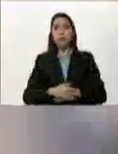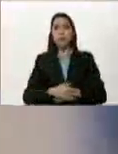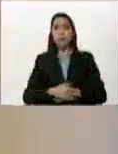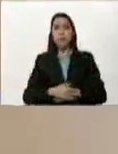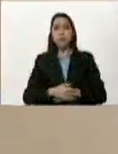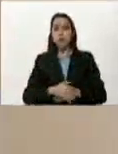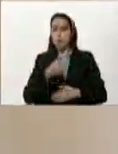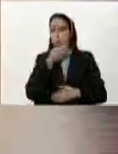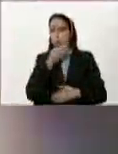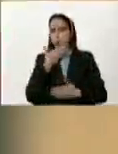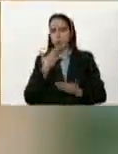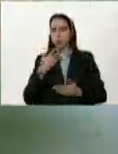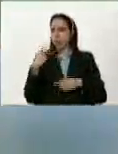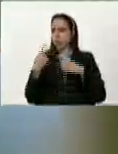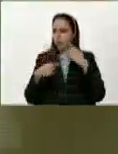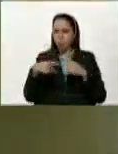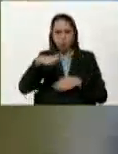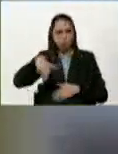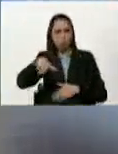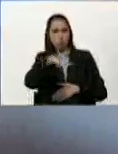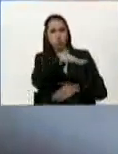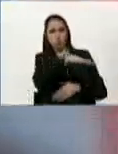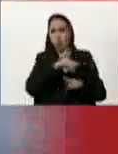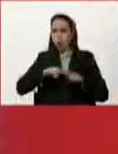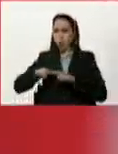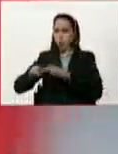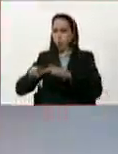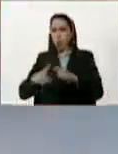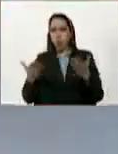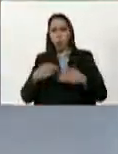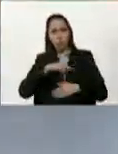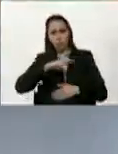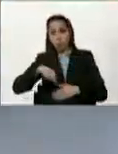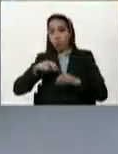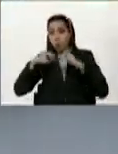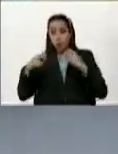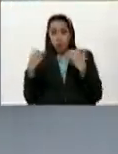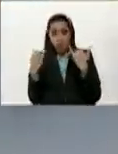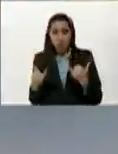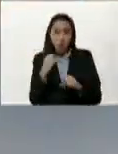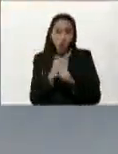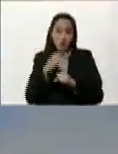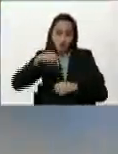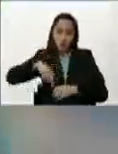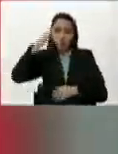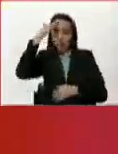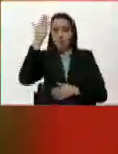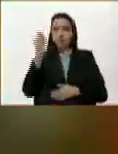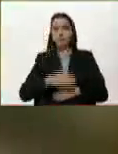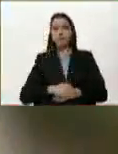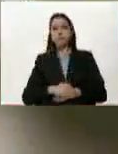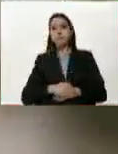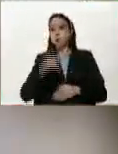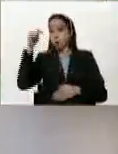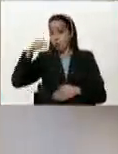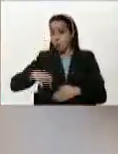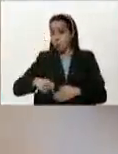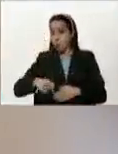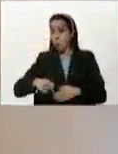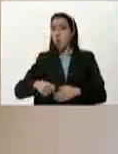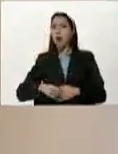te pone medio el balance a mirar adornada estamos en reuniones de trabajo hoy se cayó